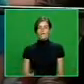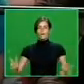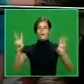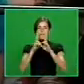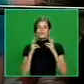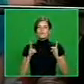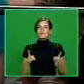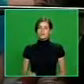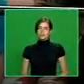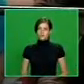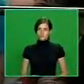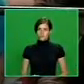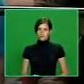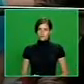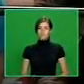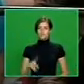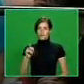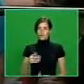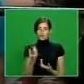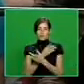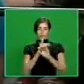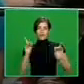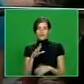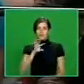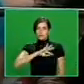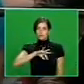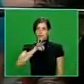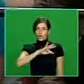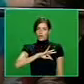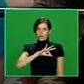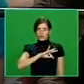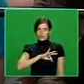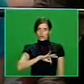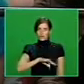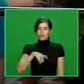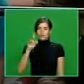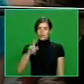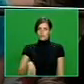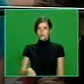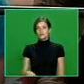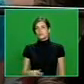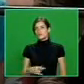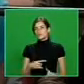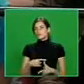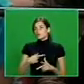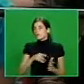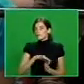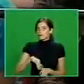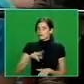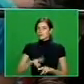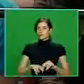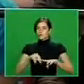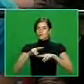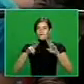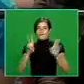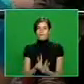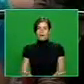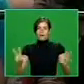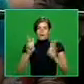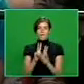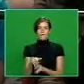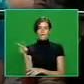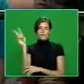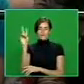humanismo es democrático social y además de eso es construir también los valores de la